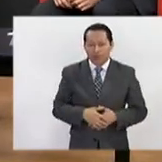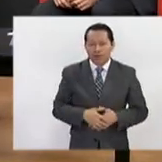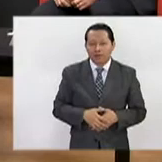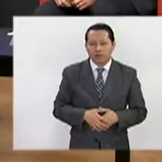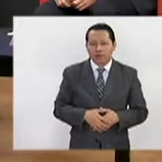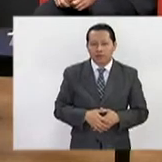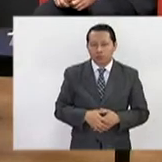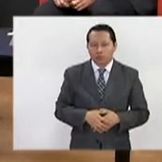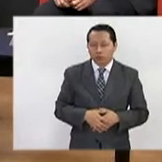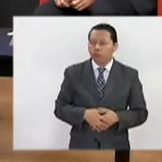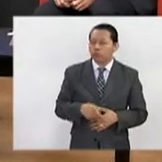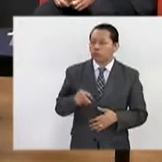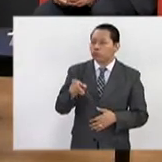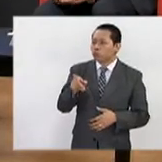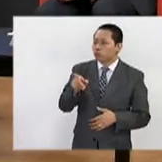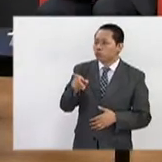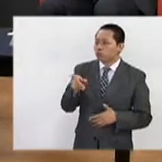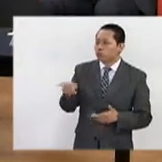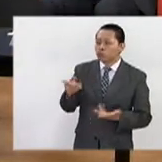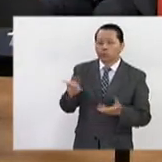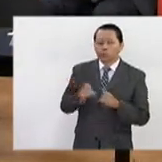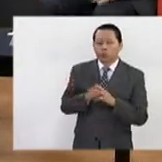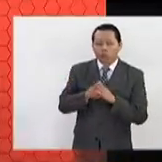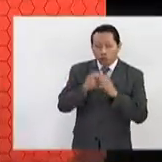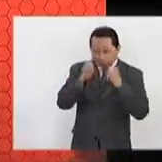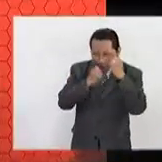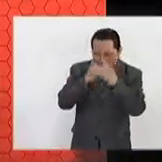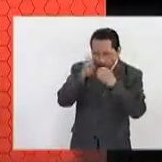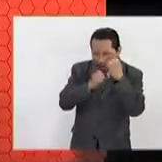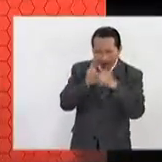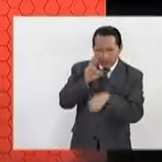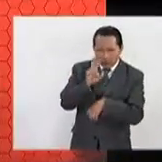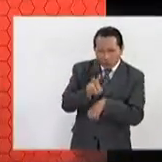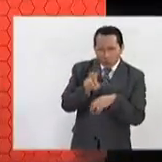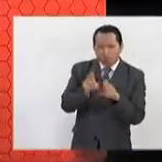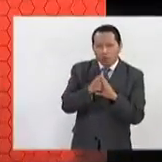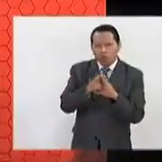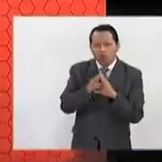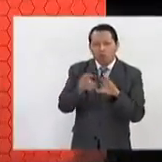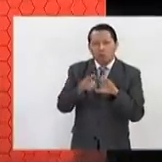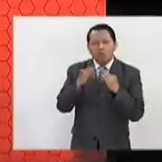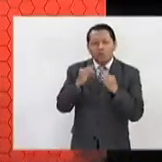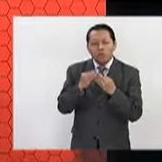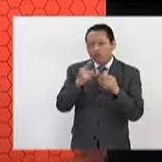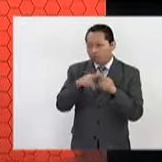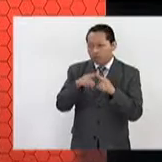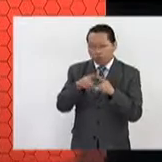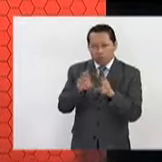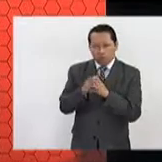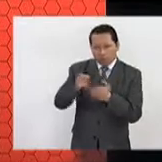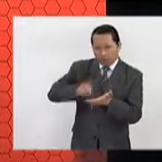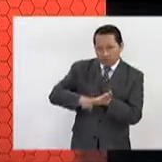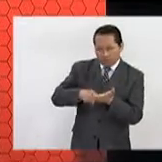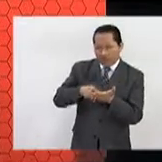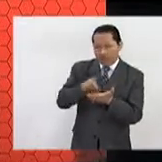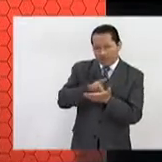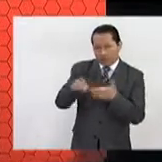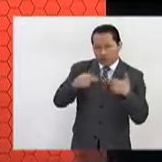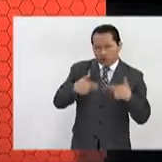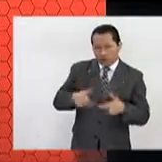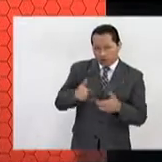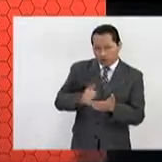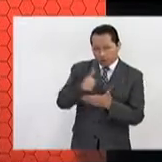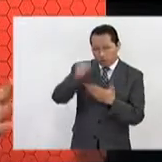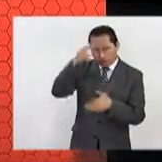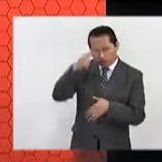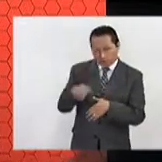Claro. ¿Tú cómo evalúas la construcción, la fortaleza de esta institución, que es la de los derechos humanos en la